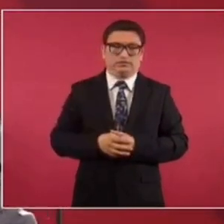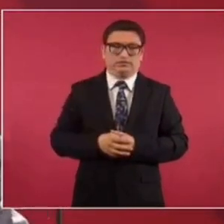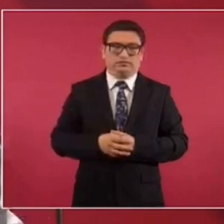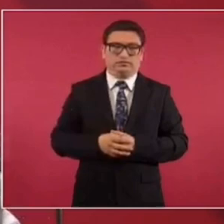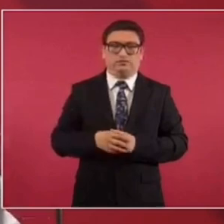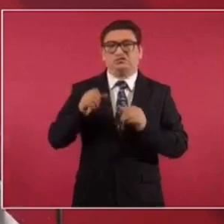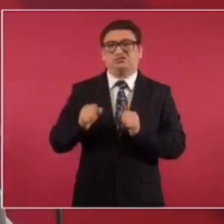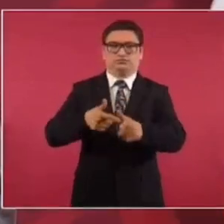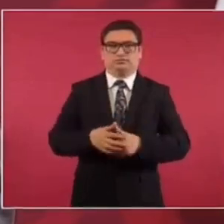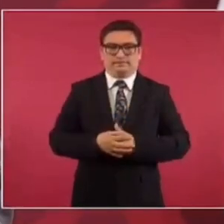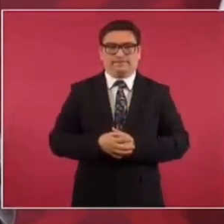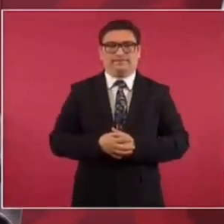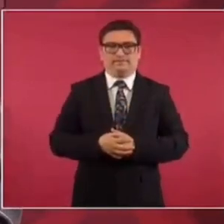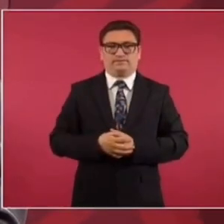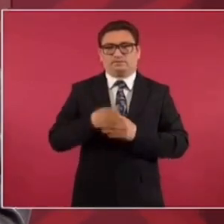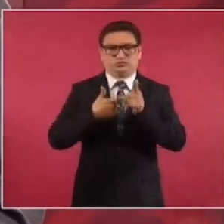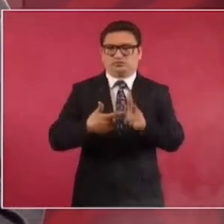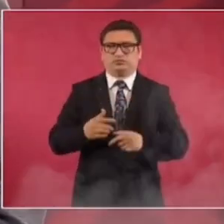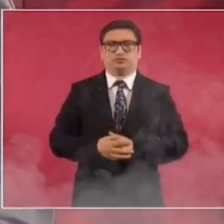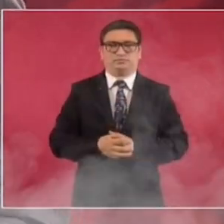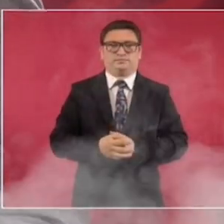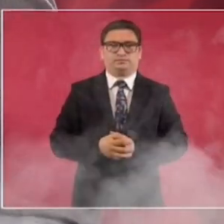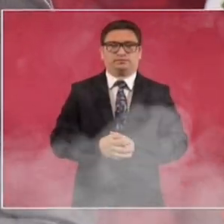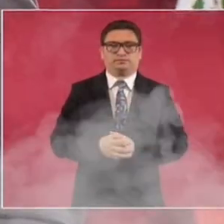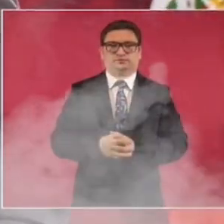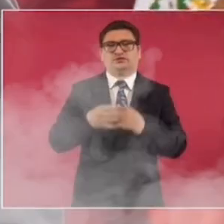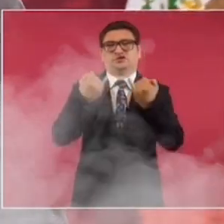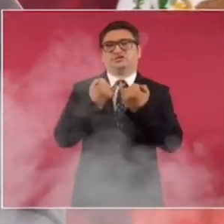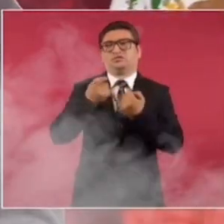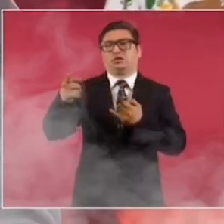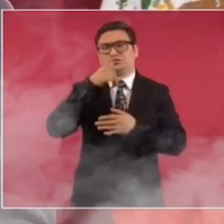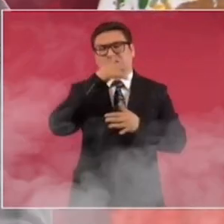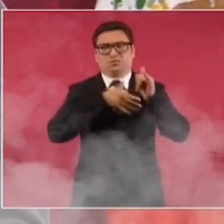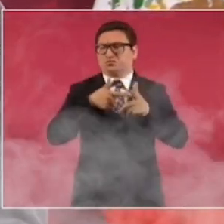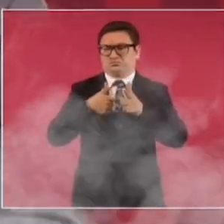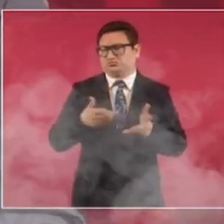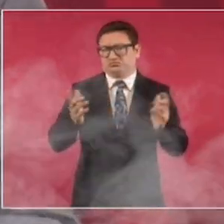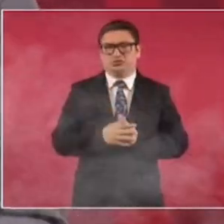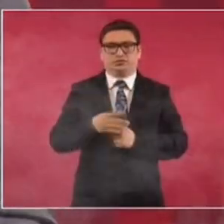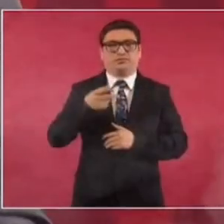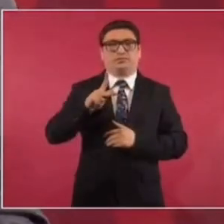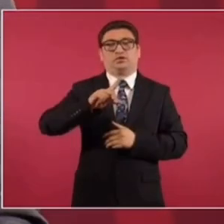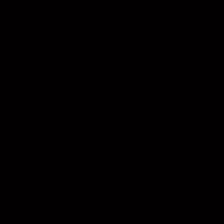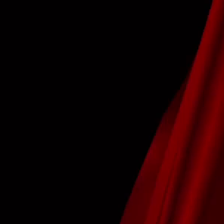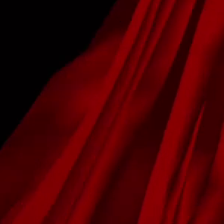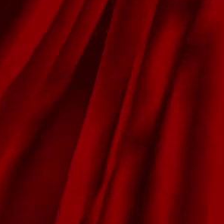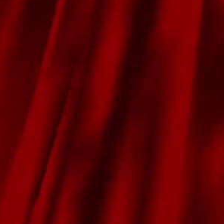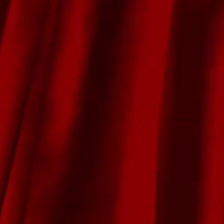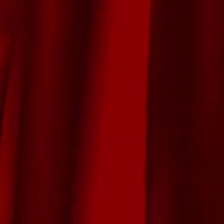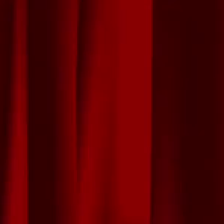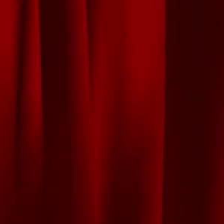un castigo y que sigue habiendo posición incluso hasta los insultos pero que no se llega más